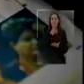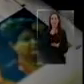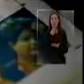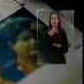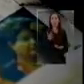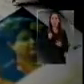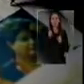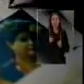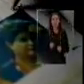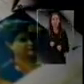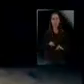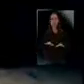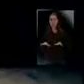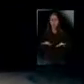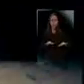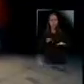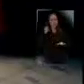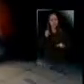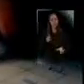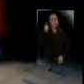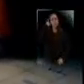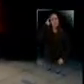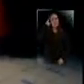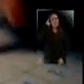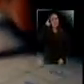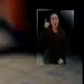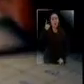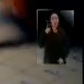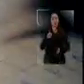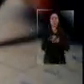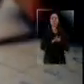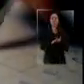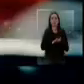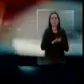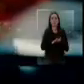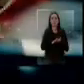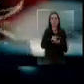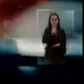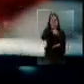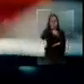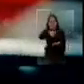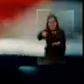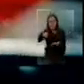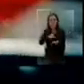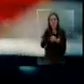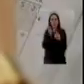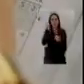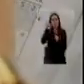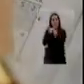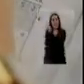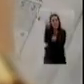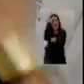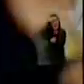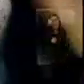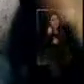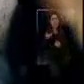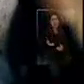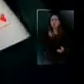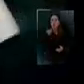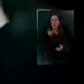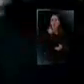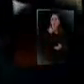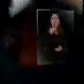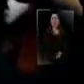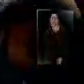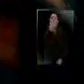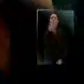saludable. Usted tiene que mantenerse activa mentalmente. Hacer puzzles, rompecabezas, sopas de letras,